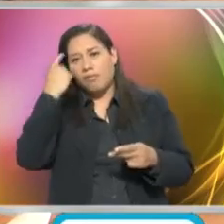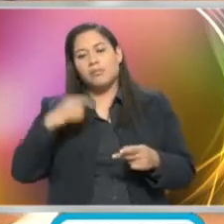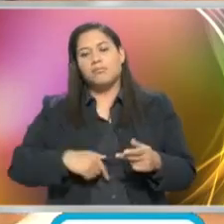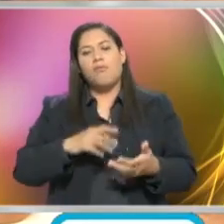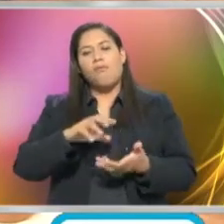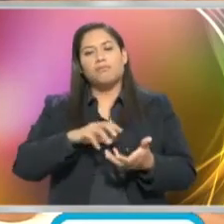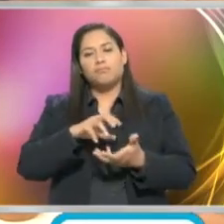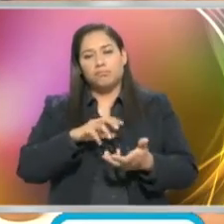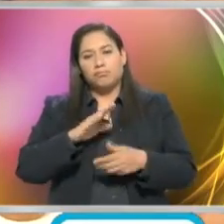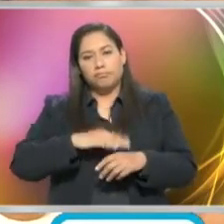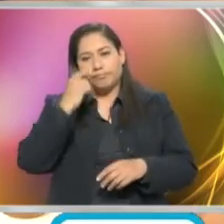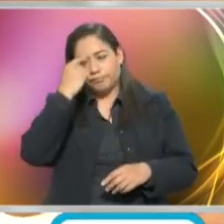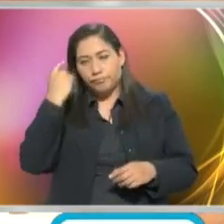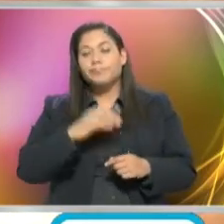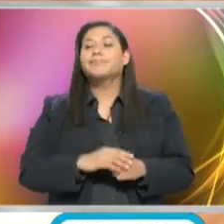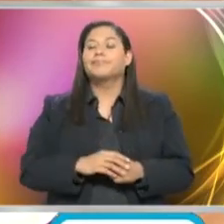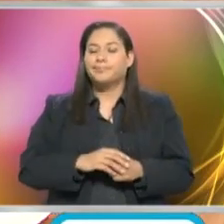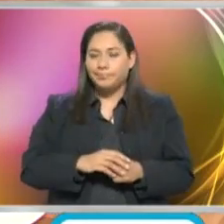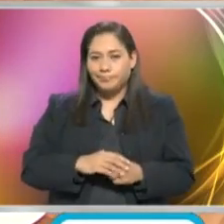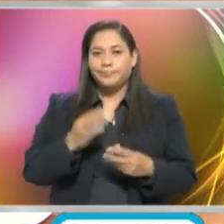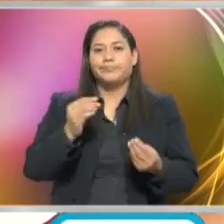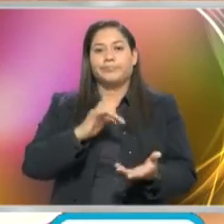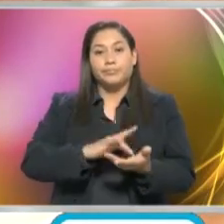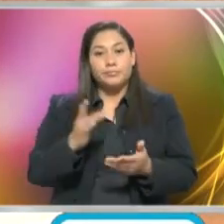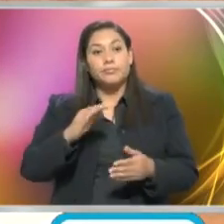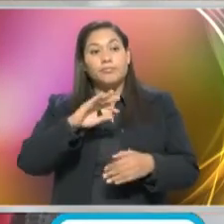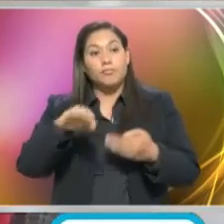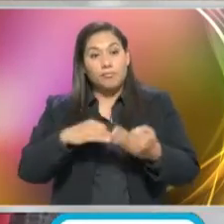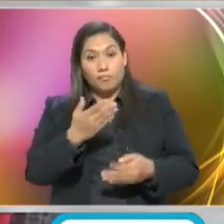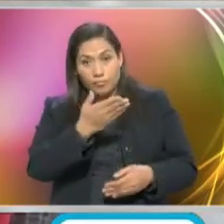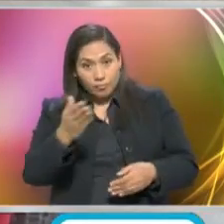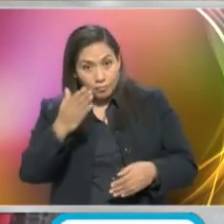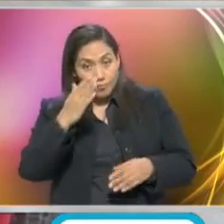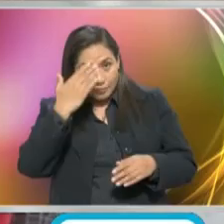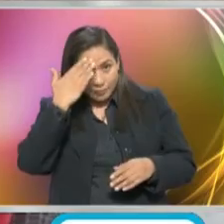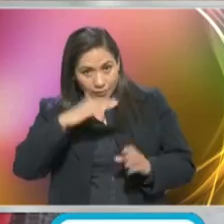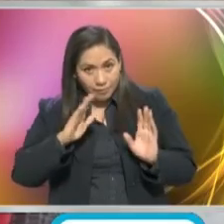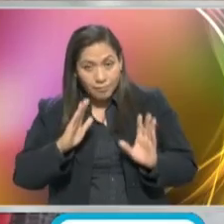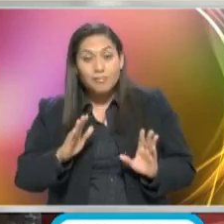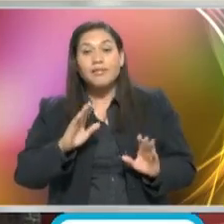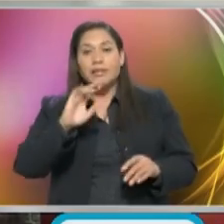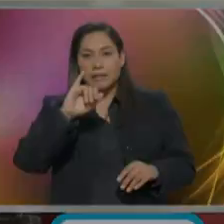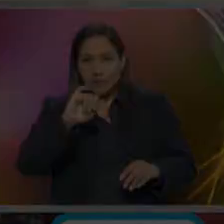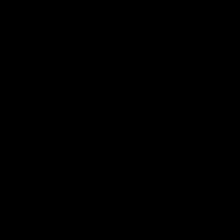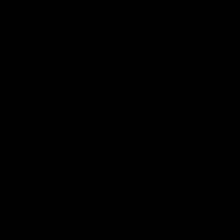es mucho Muy más bien. ligero, ¿no? Pues Muy bien. muchísimas gracias. Todos A ustedes ustedes. ya lo saben es. que sí tienen que cenar.